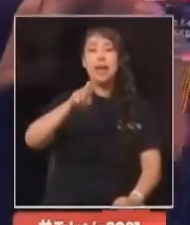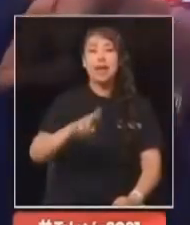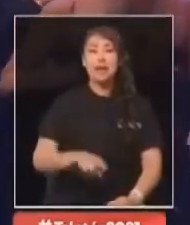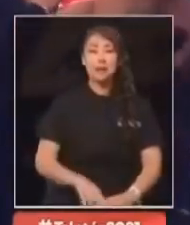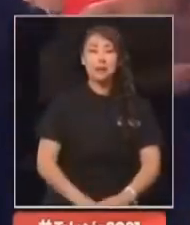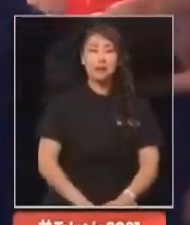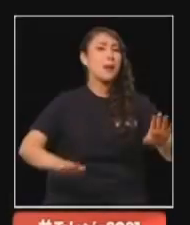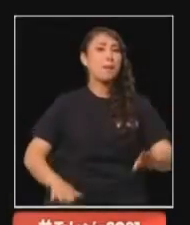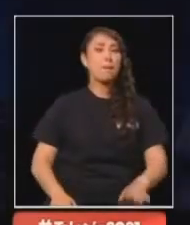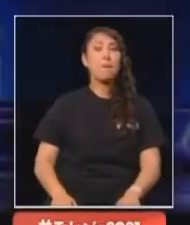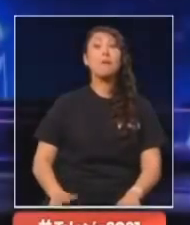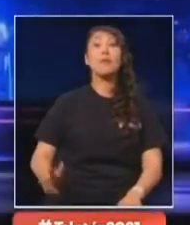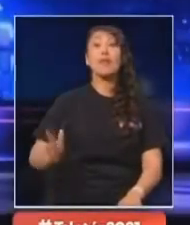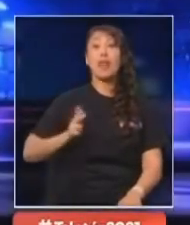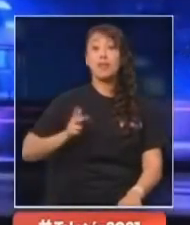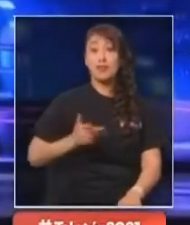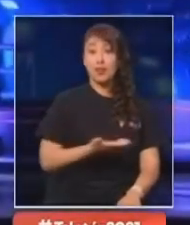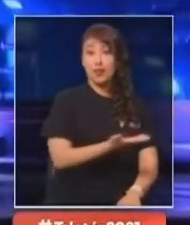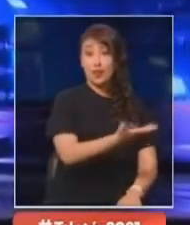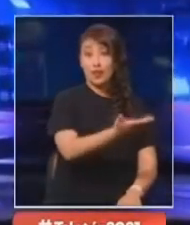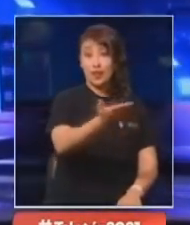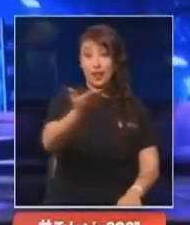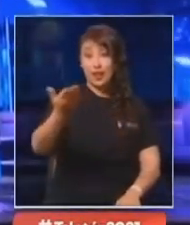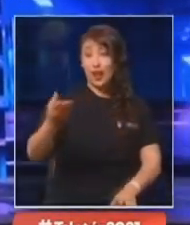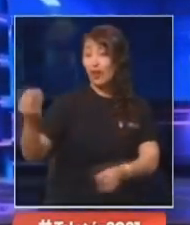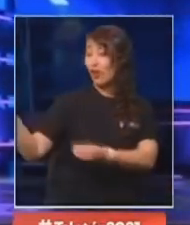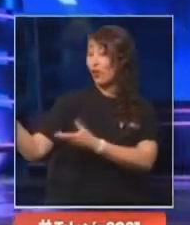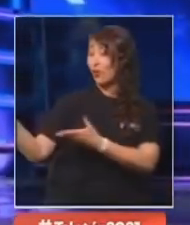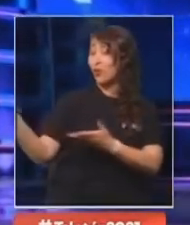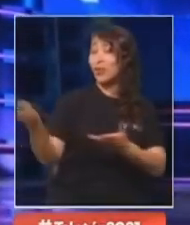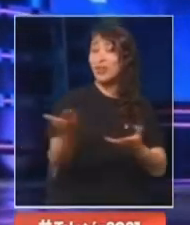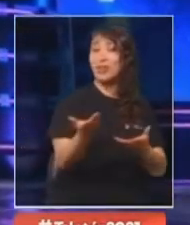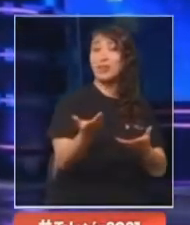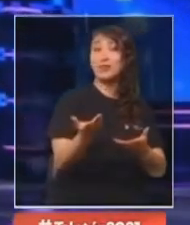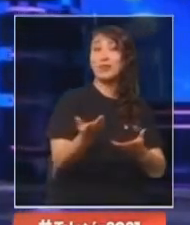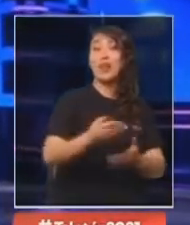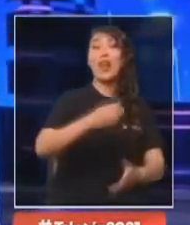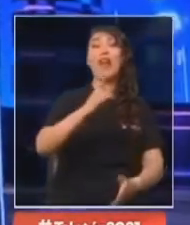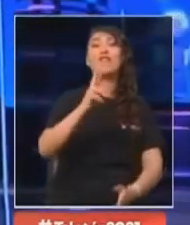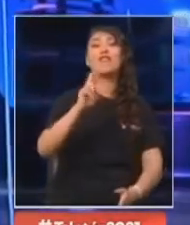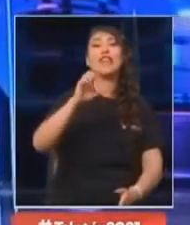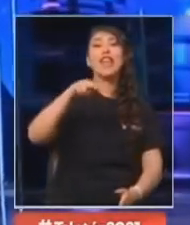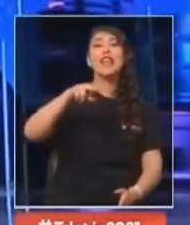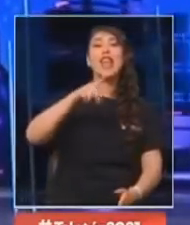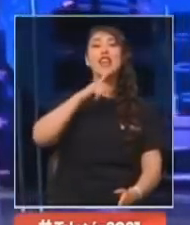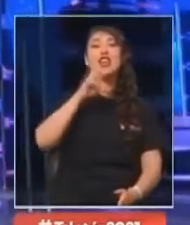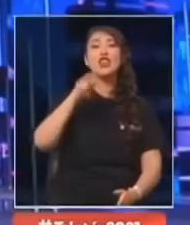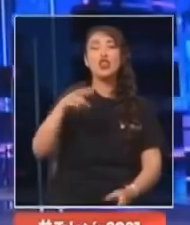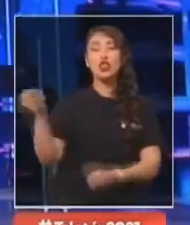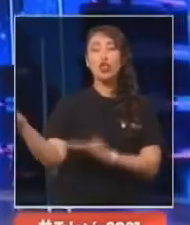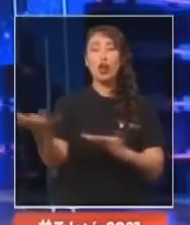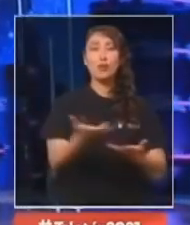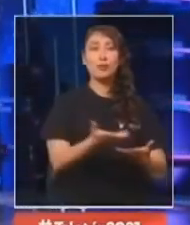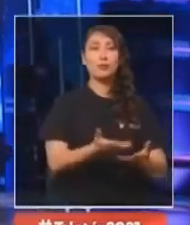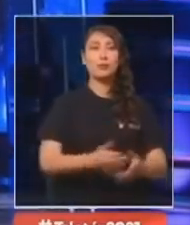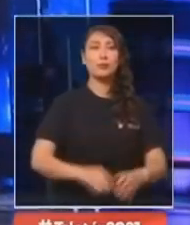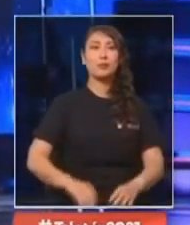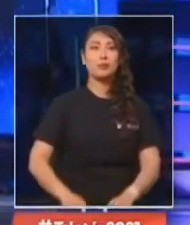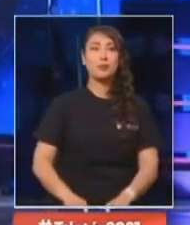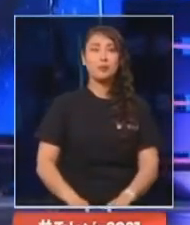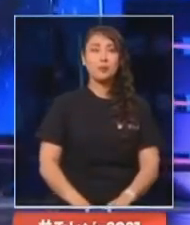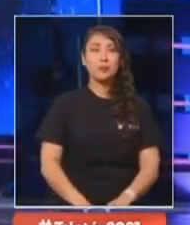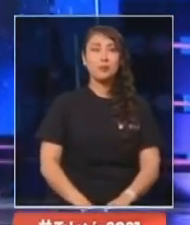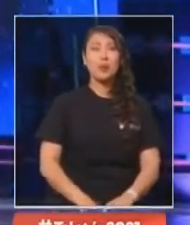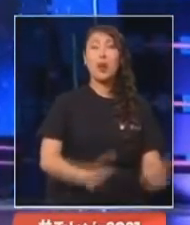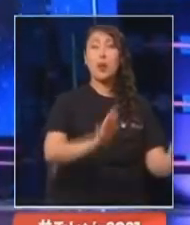¡Vamos, Kramer! Ahora sí, señores. Quiero ver a Ben. ¡Ben Brereton! Nah, me muevo loco.